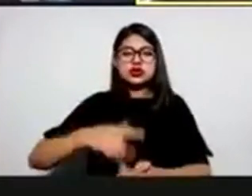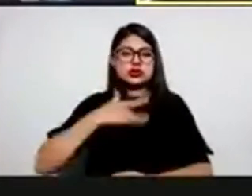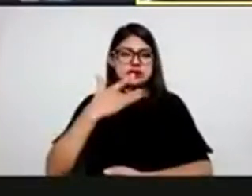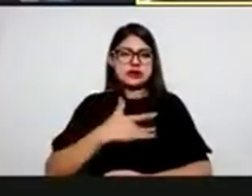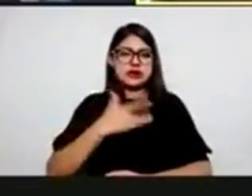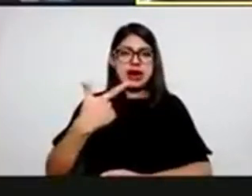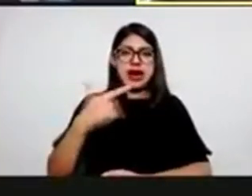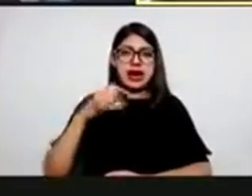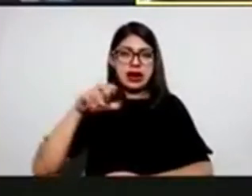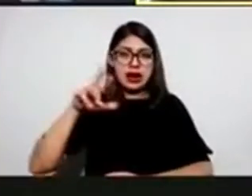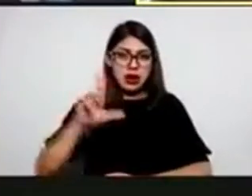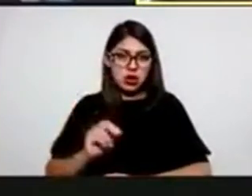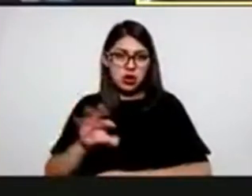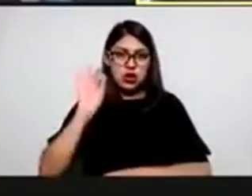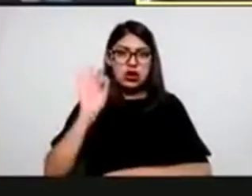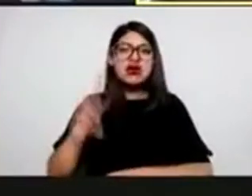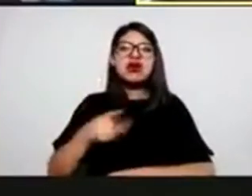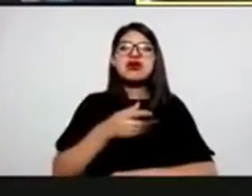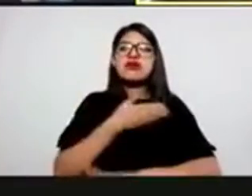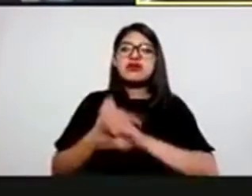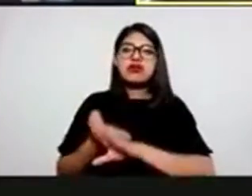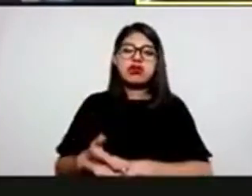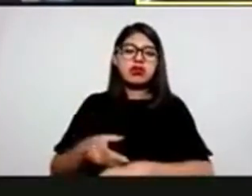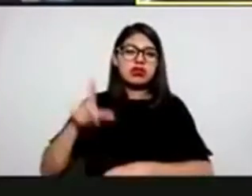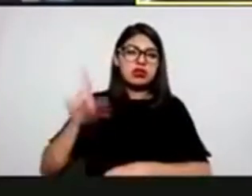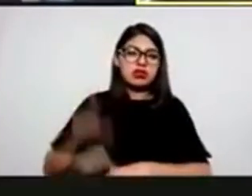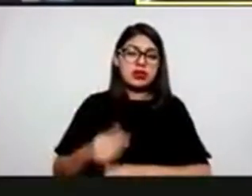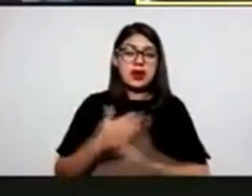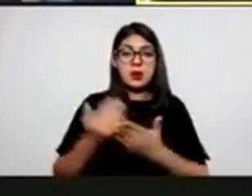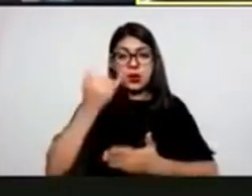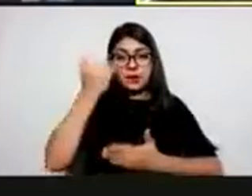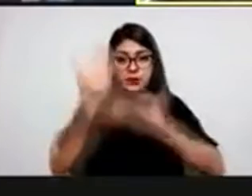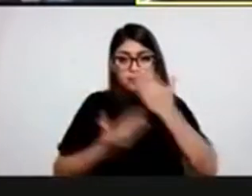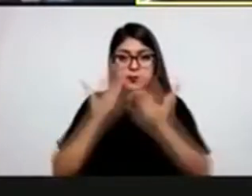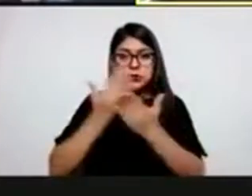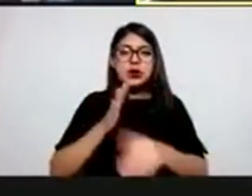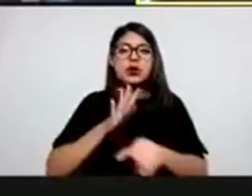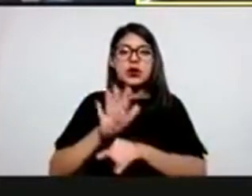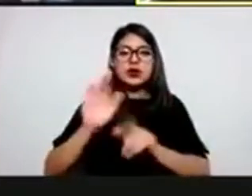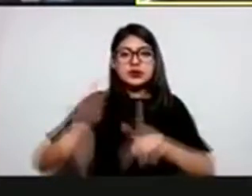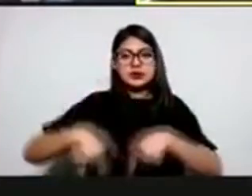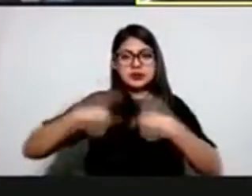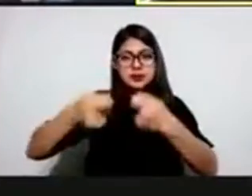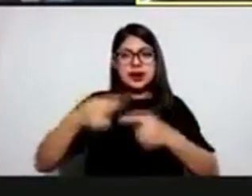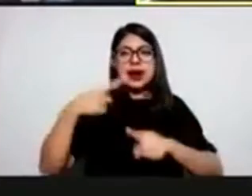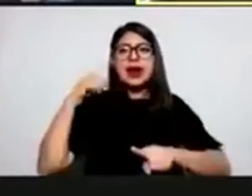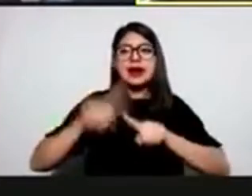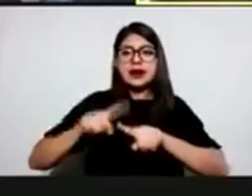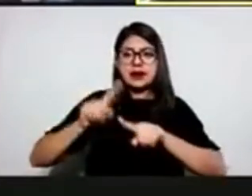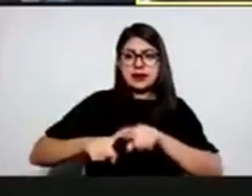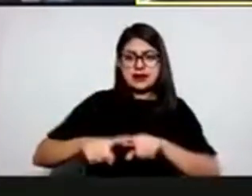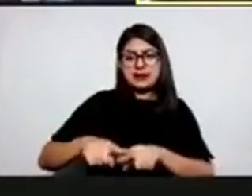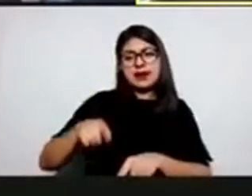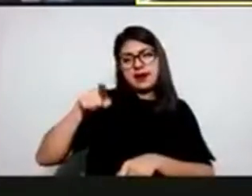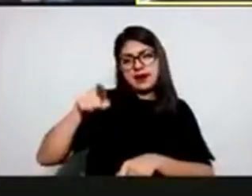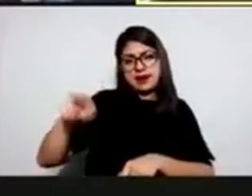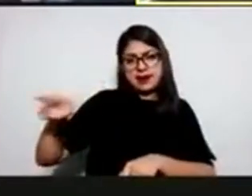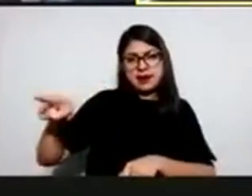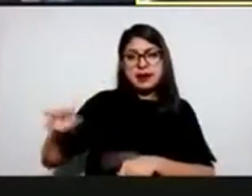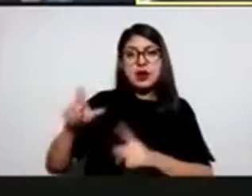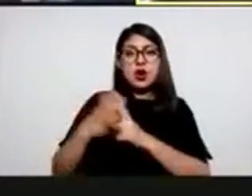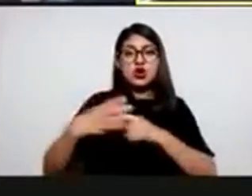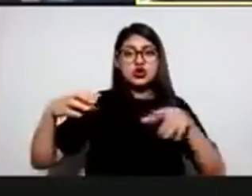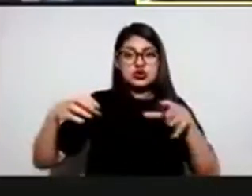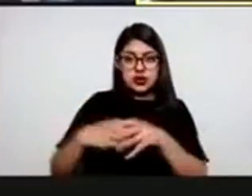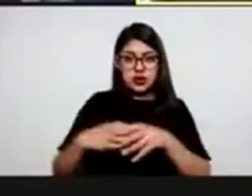Por lo anterior, en el proyecto la ponencia propone dar vista para la imposición de las sanciones al Consejo General del